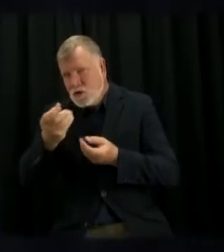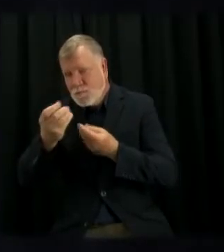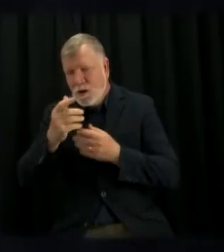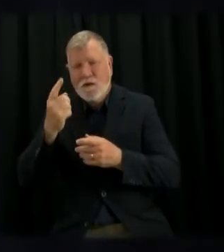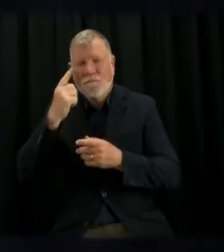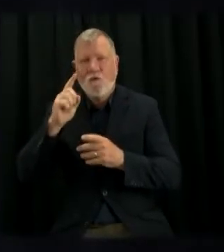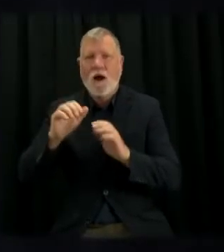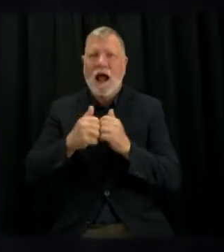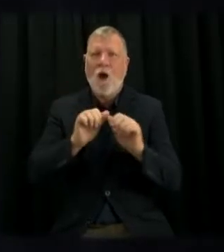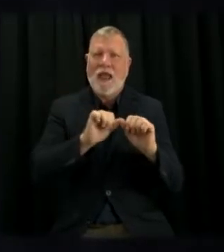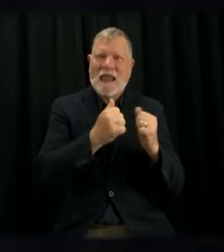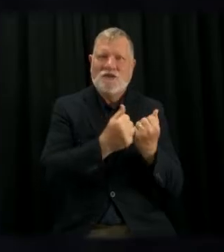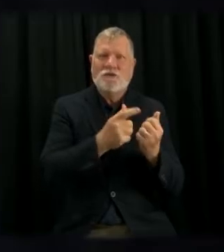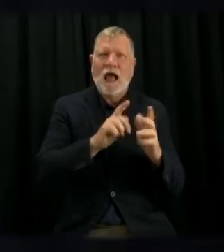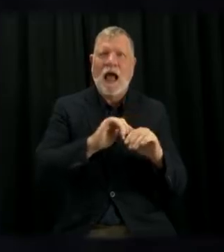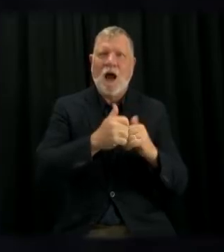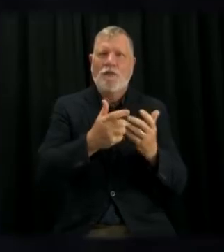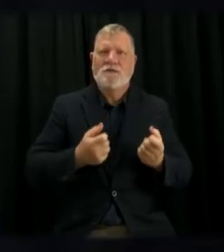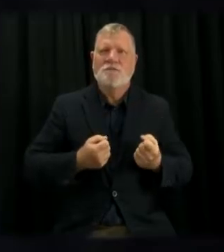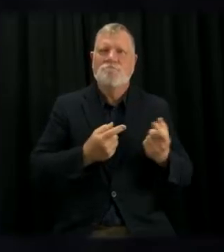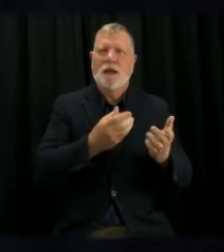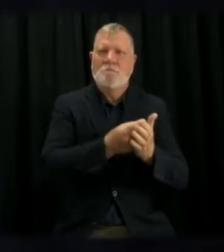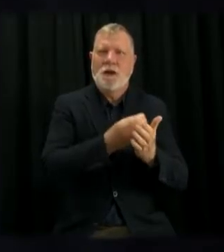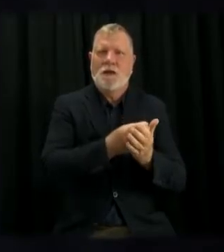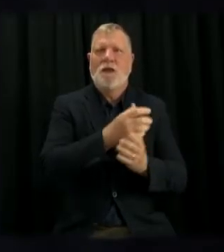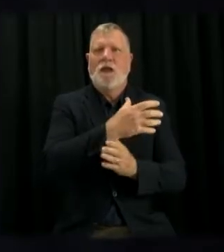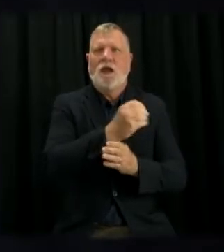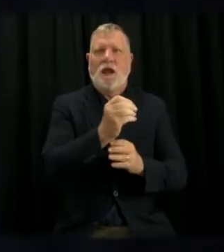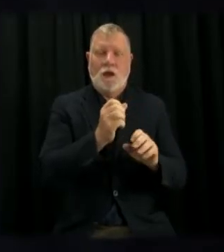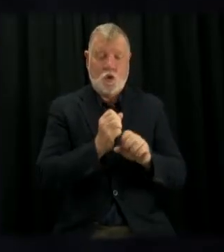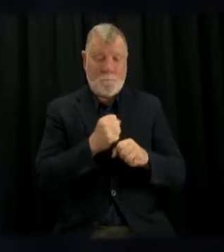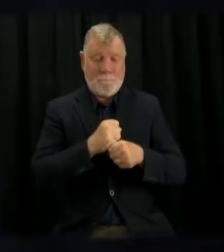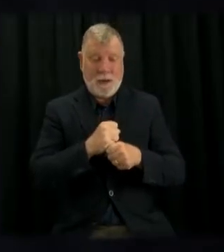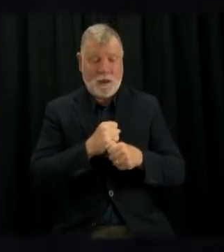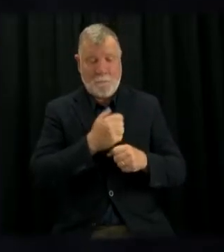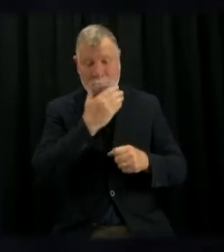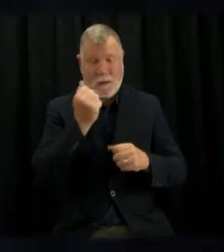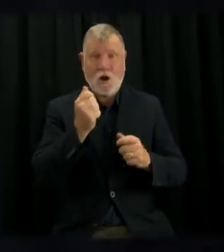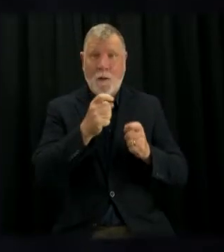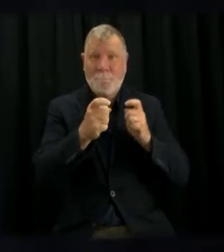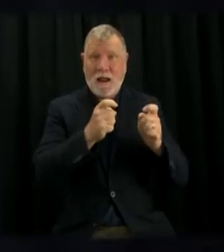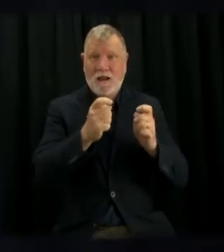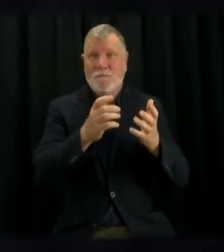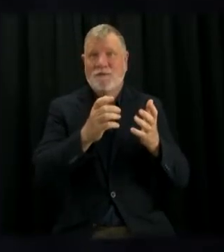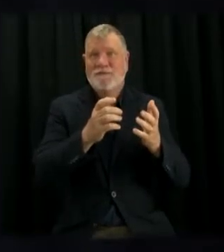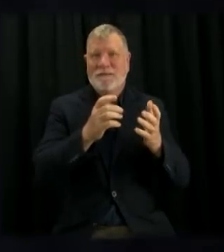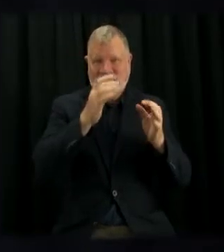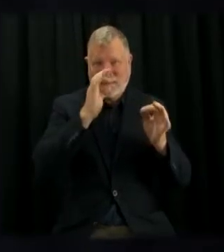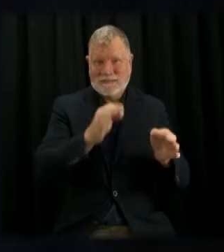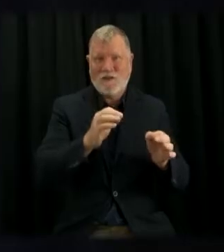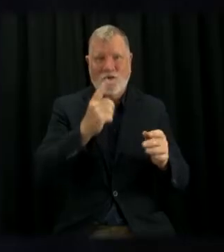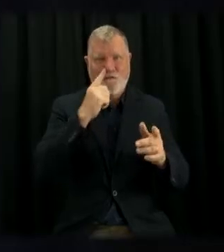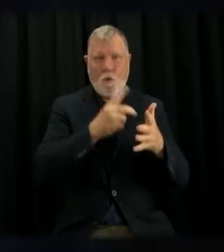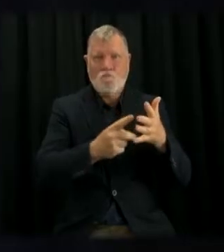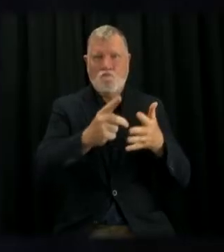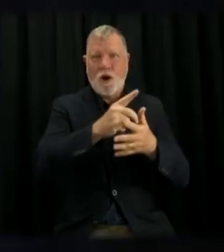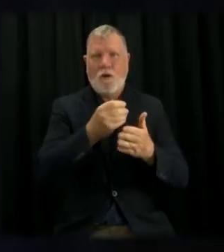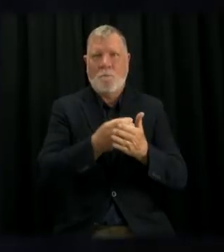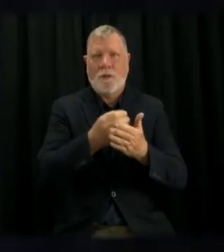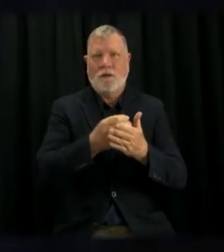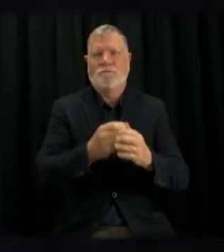estos pedidos y entender cómo gastan los dólares de los que pagan los impuestos y hacer mejores decisiones para estos fondos